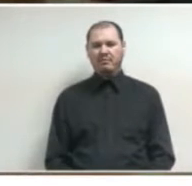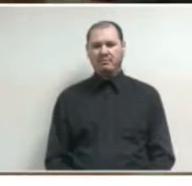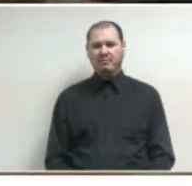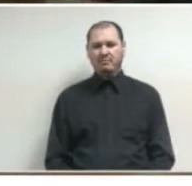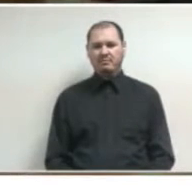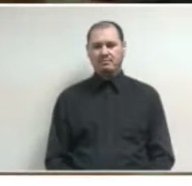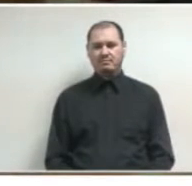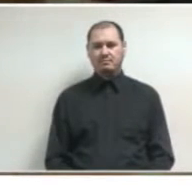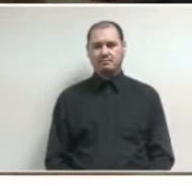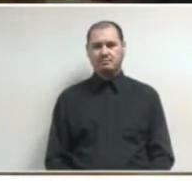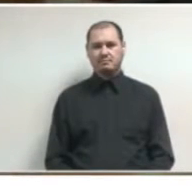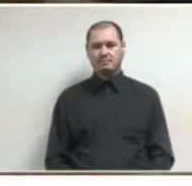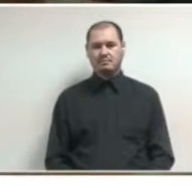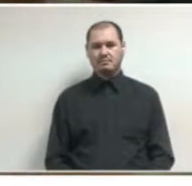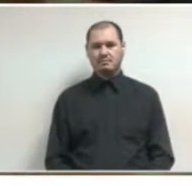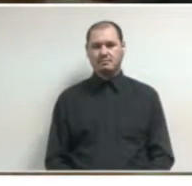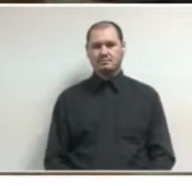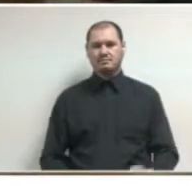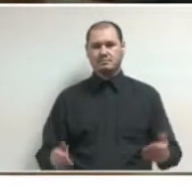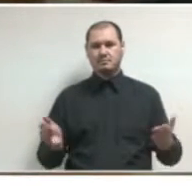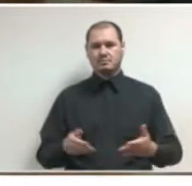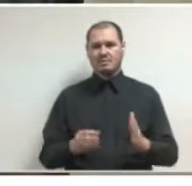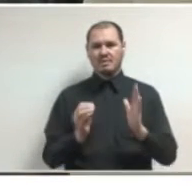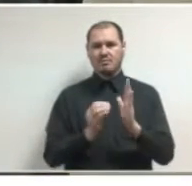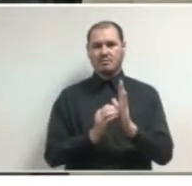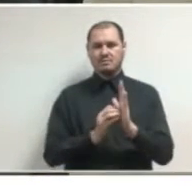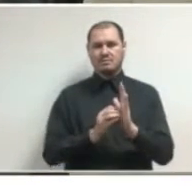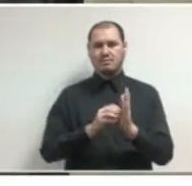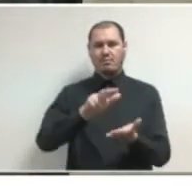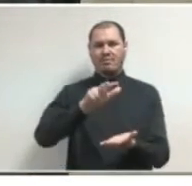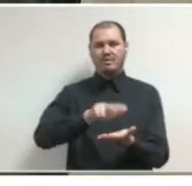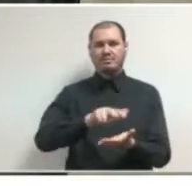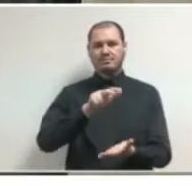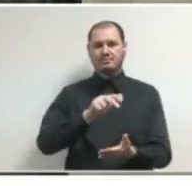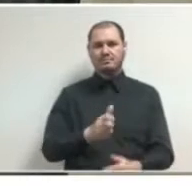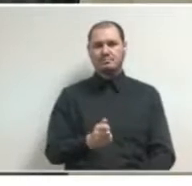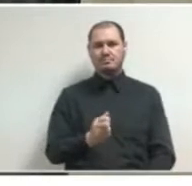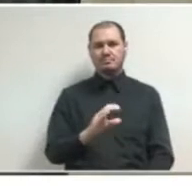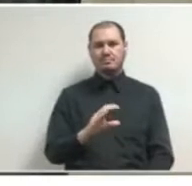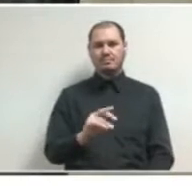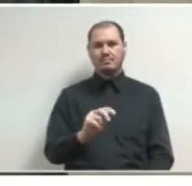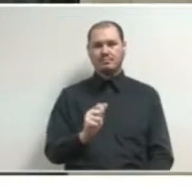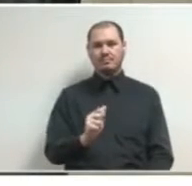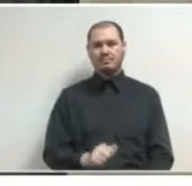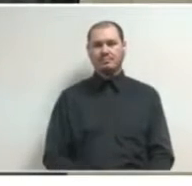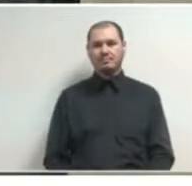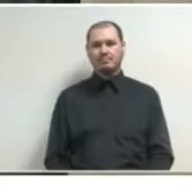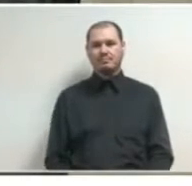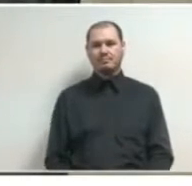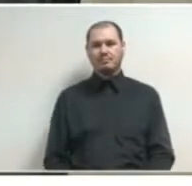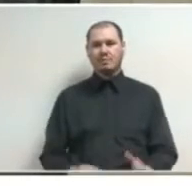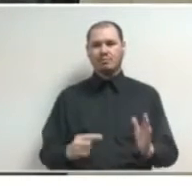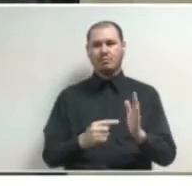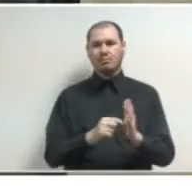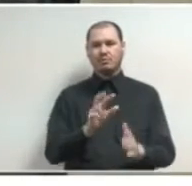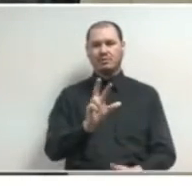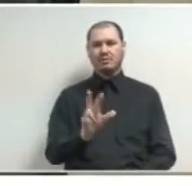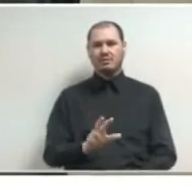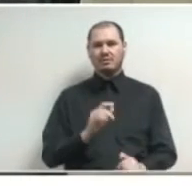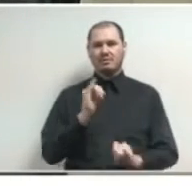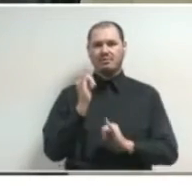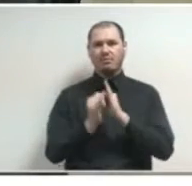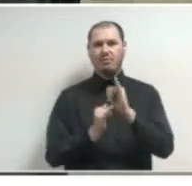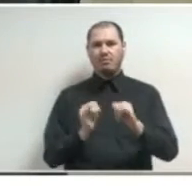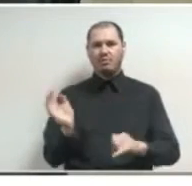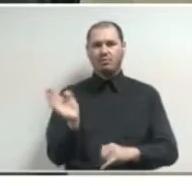habiendo objeciones Benítez Herrera jambu escuela penda y por iñe botobe jaupeisa oye monei coaco acta vos a pues